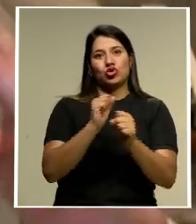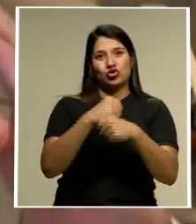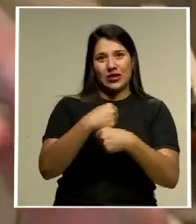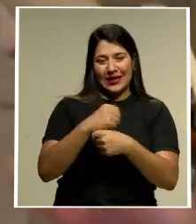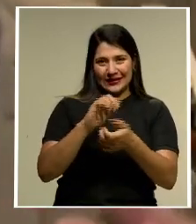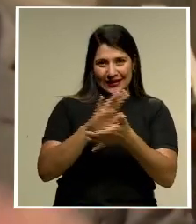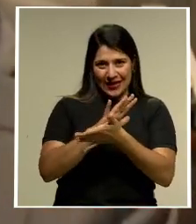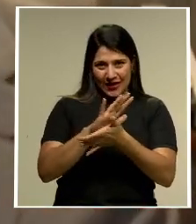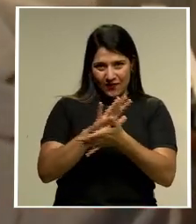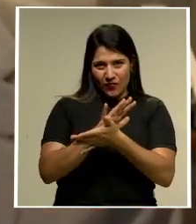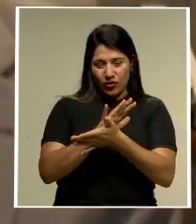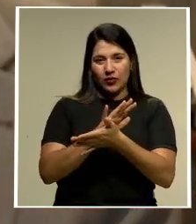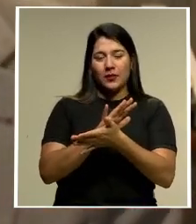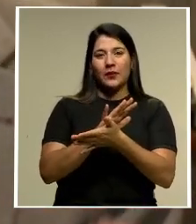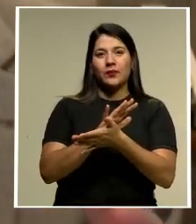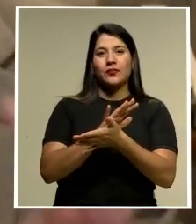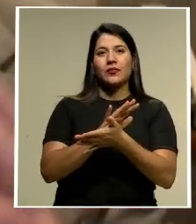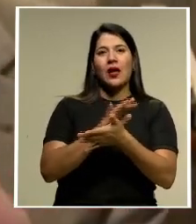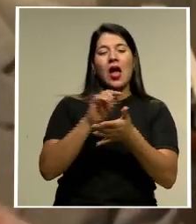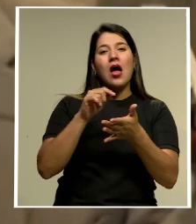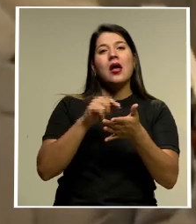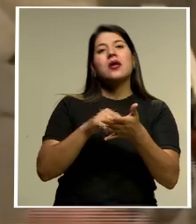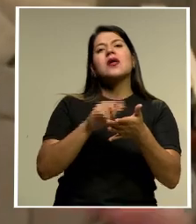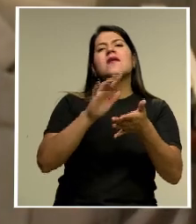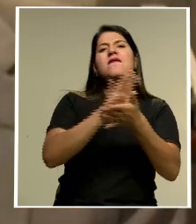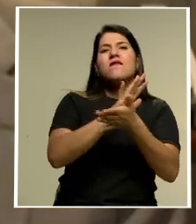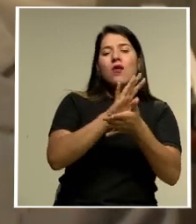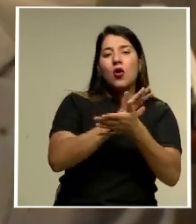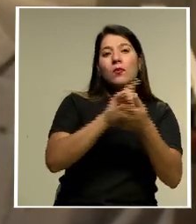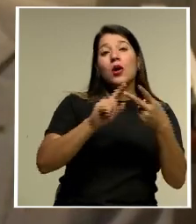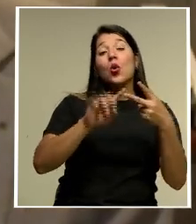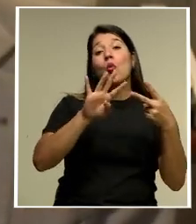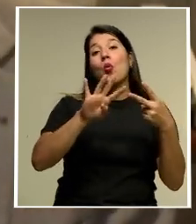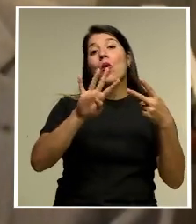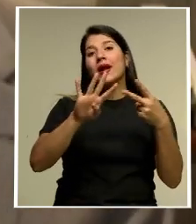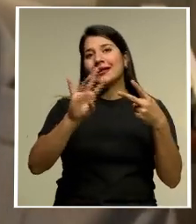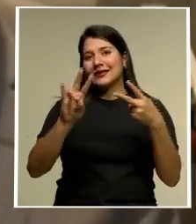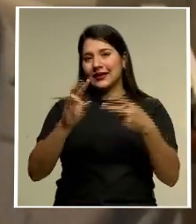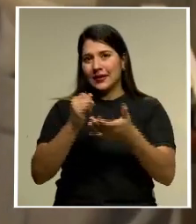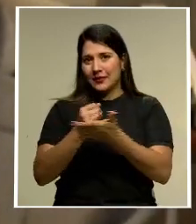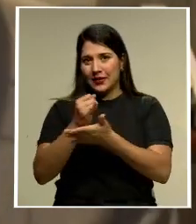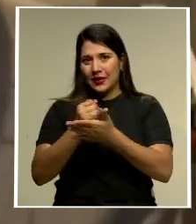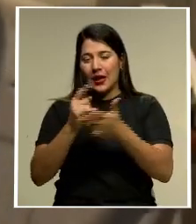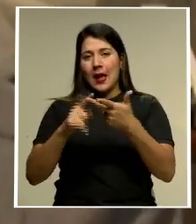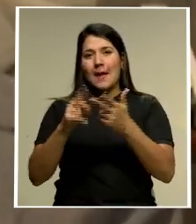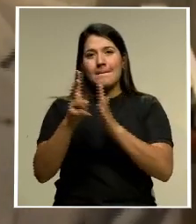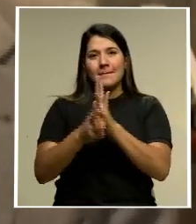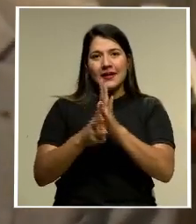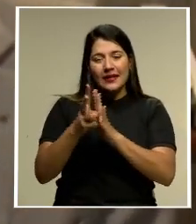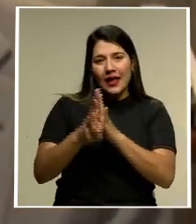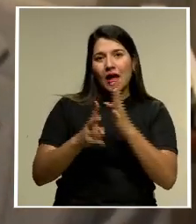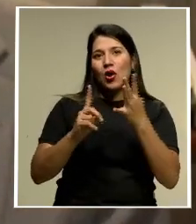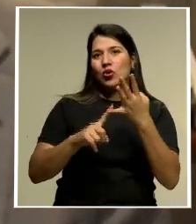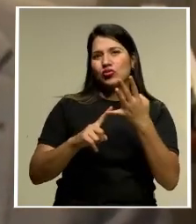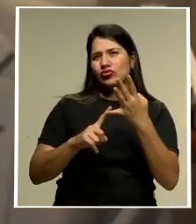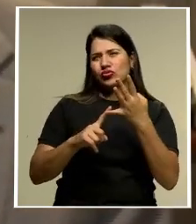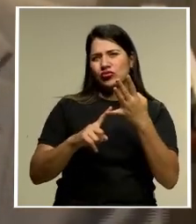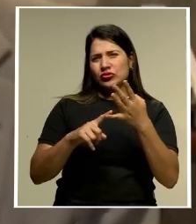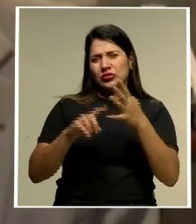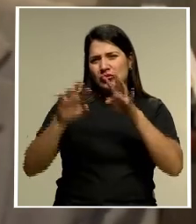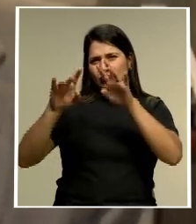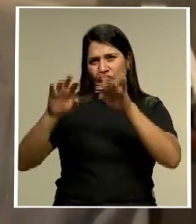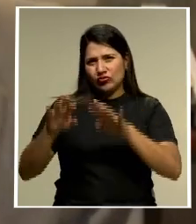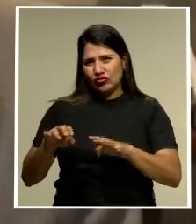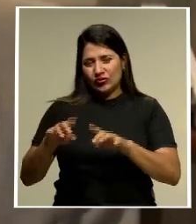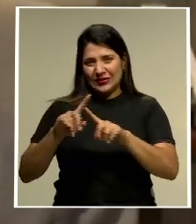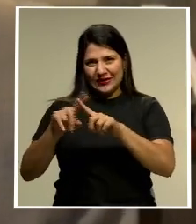como la punta de un iceberg. Están el informe, las 47 investigaciones, hay videos, hay blogs de todo tipo. ¿A dónde